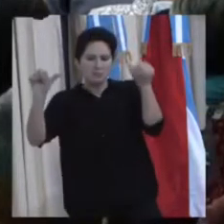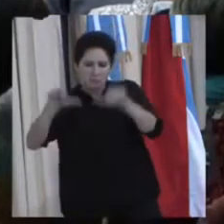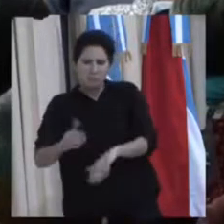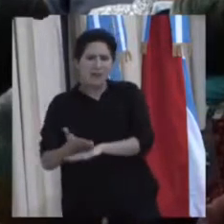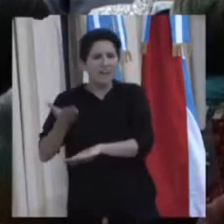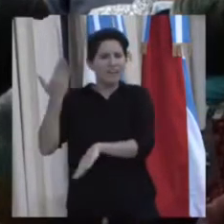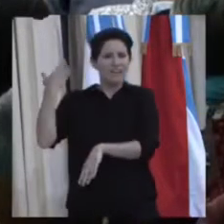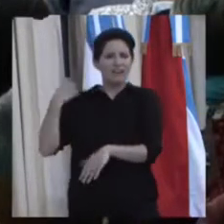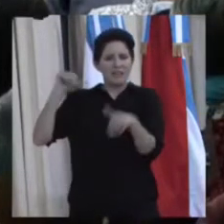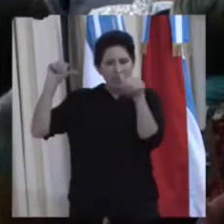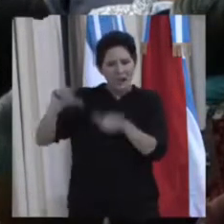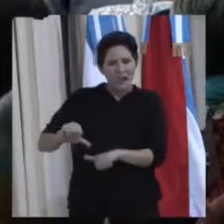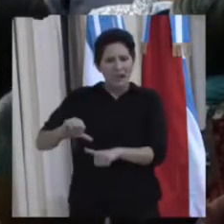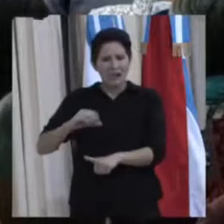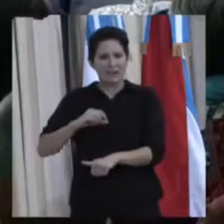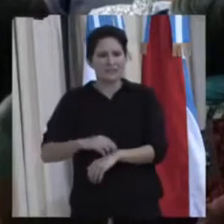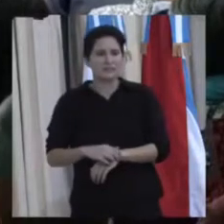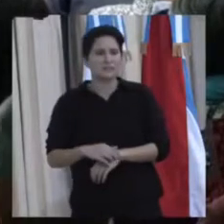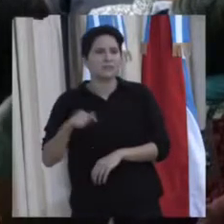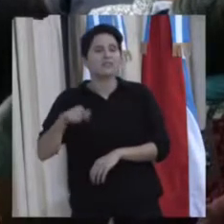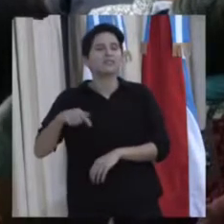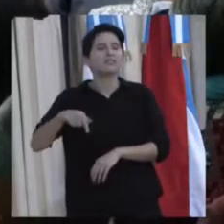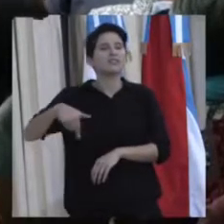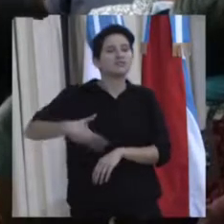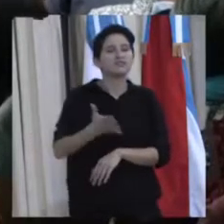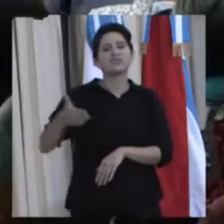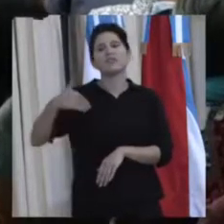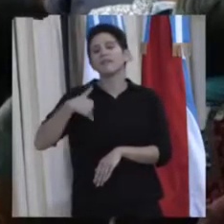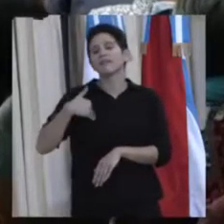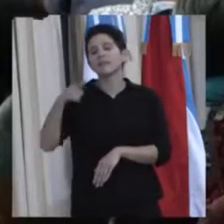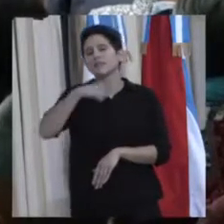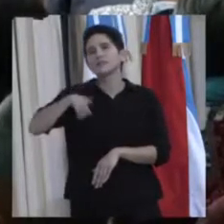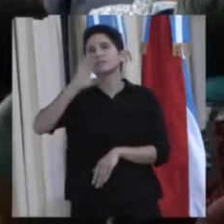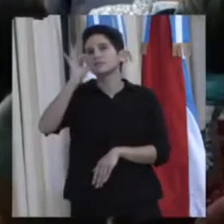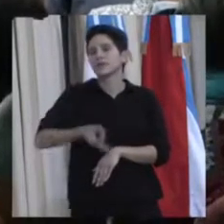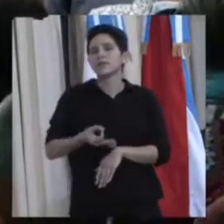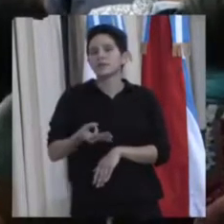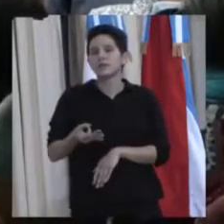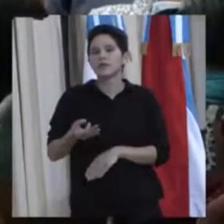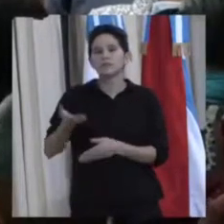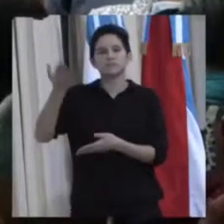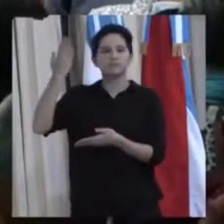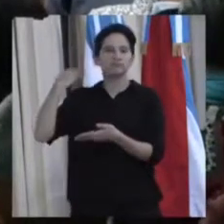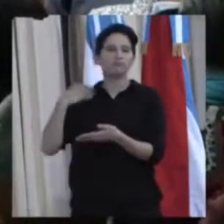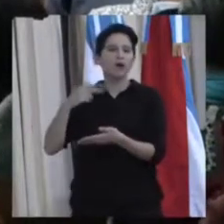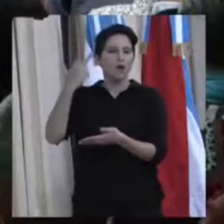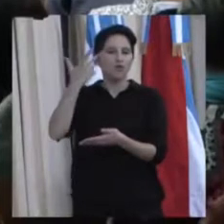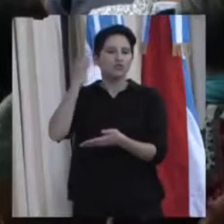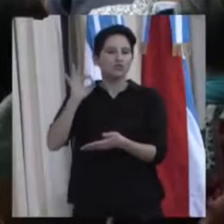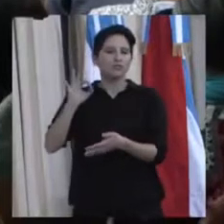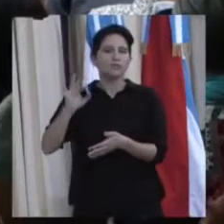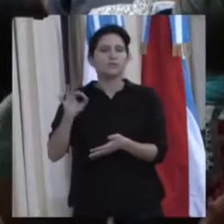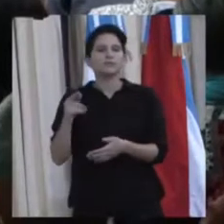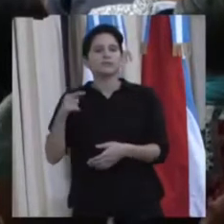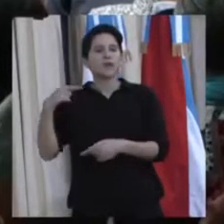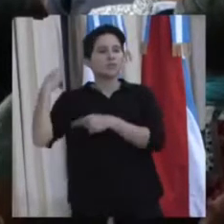mediocridad que asolaban a la sociedad argentina, una sociedad que sabemos, producto de la generación del 80, se había